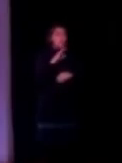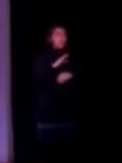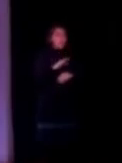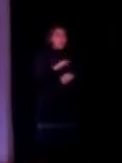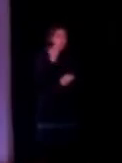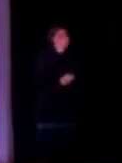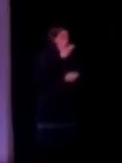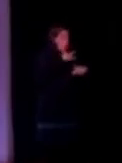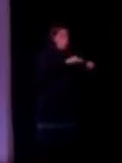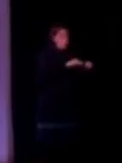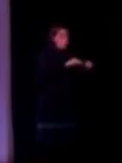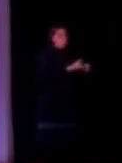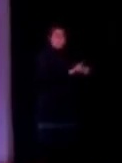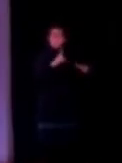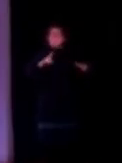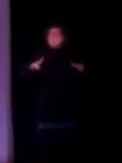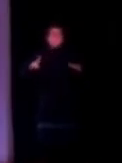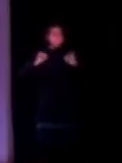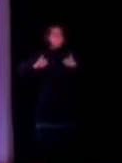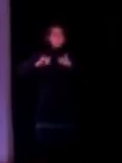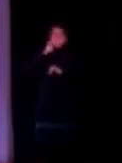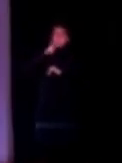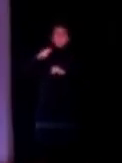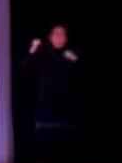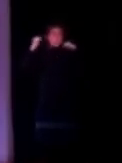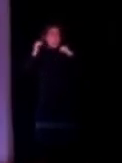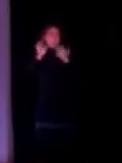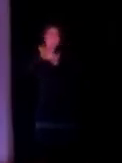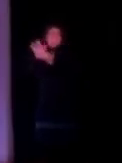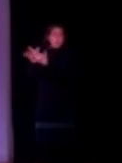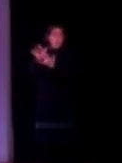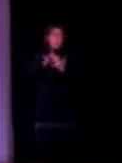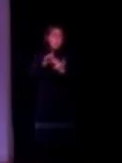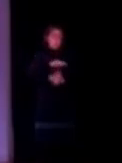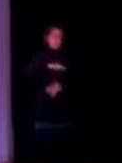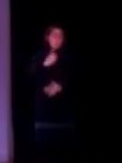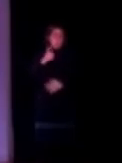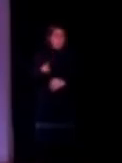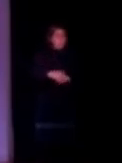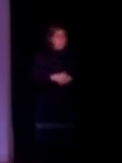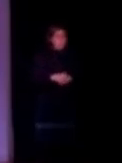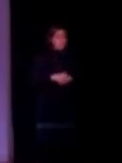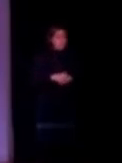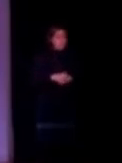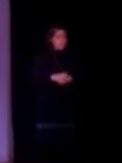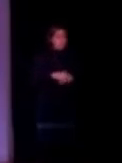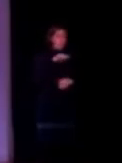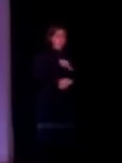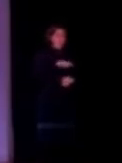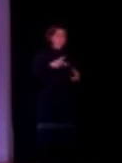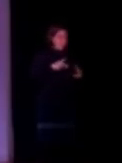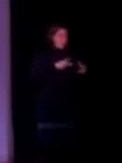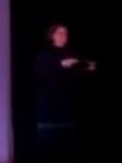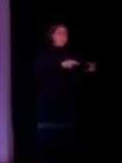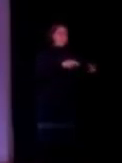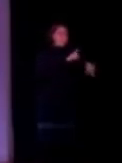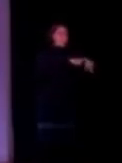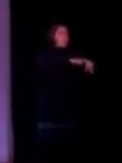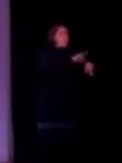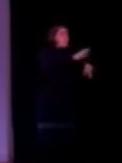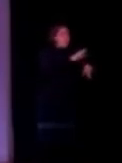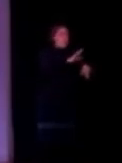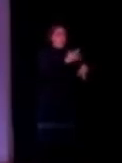de la escuela. No, la ética va de 10 a 11, y luego de 3 a 5, pero las extraescolares no. No, la ética va para esos no, pero para lo que